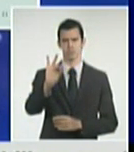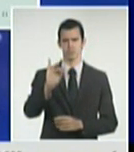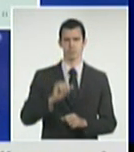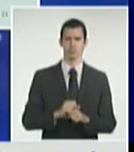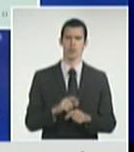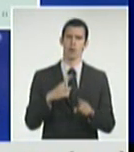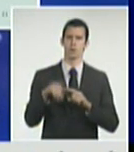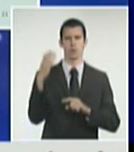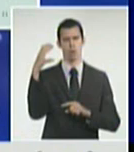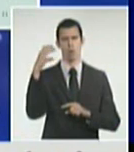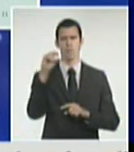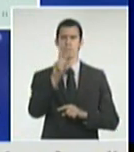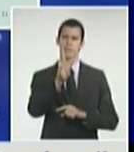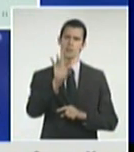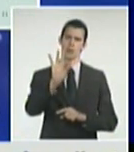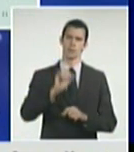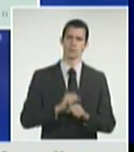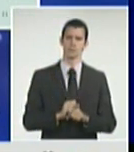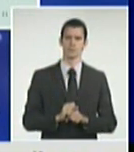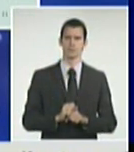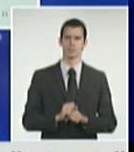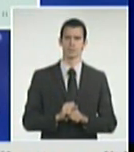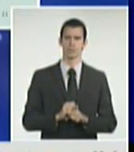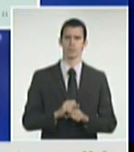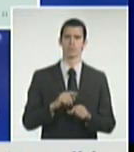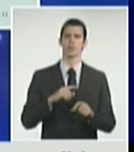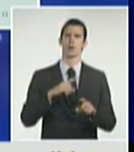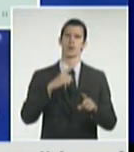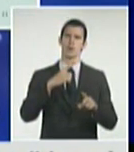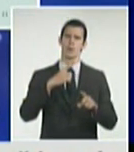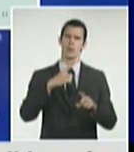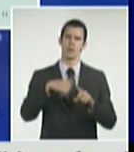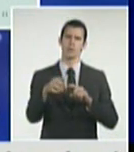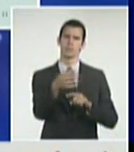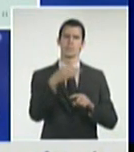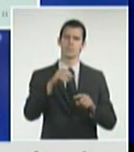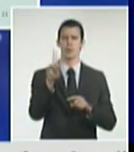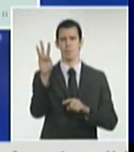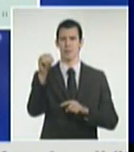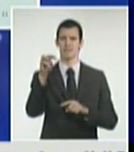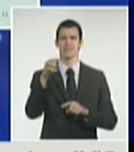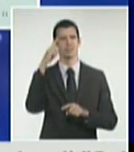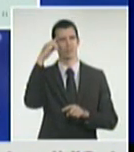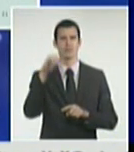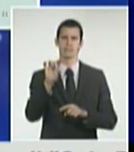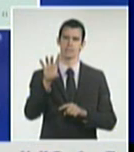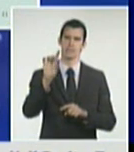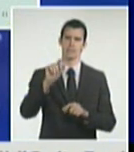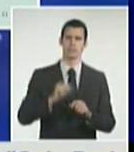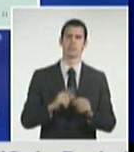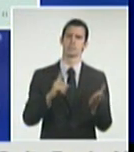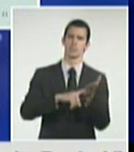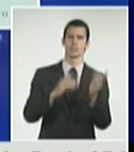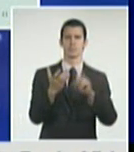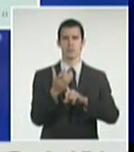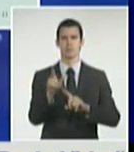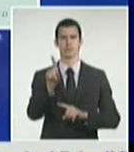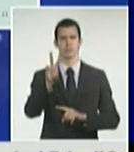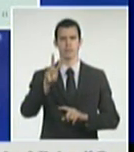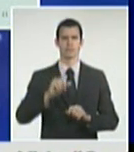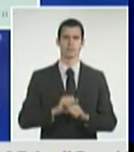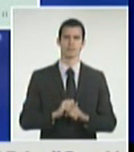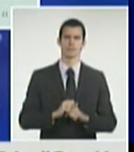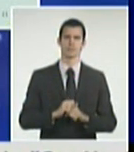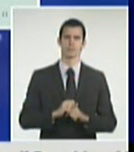28. Se diagnostican 15 casos en Manatí, 13 en Puerto Padre, 10 en Majibacoa, 7 en Amancio, y